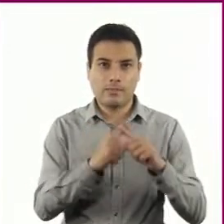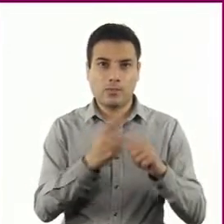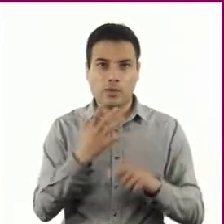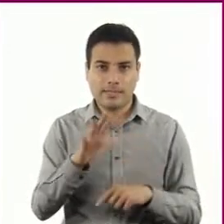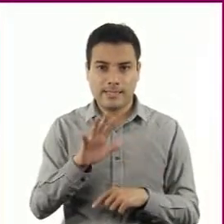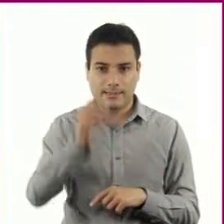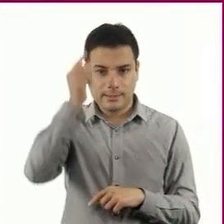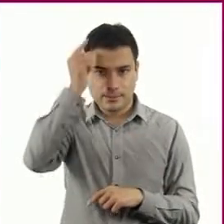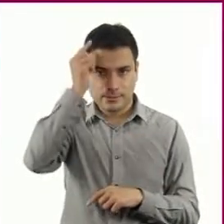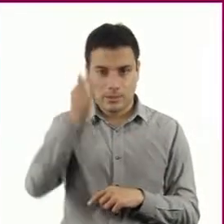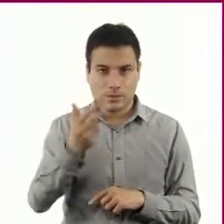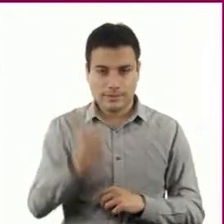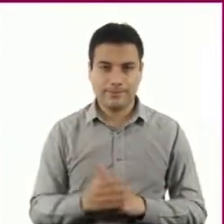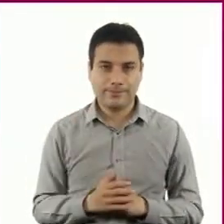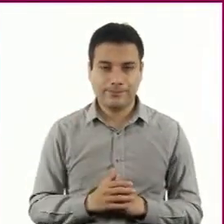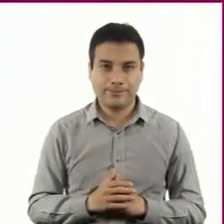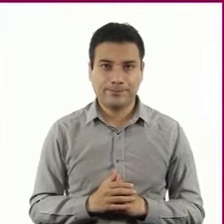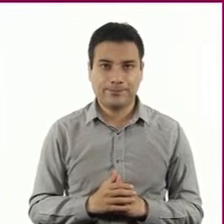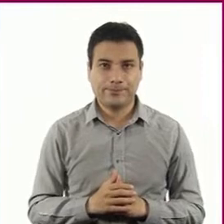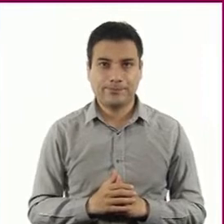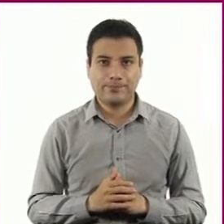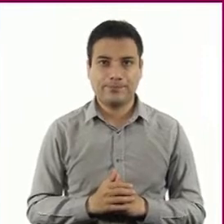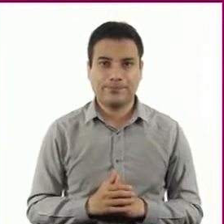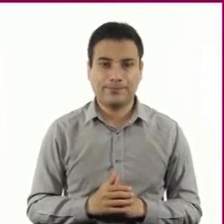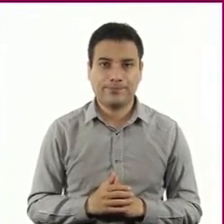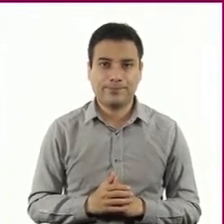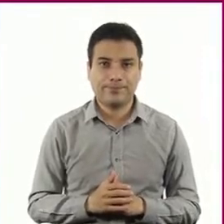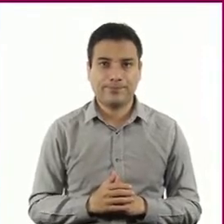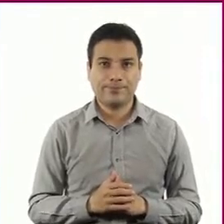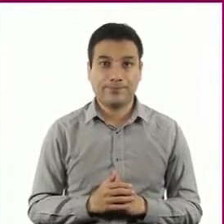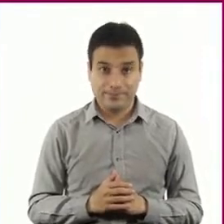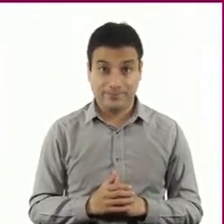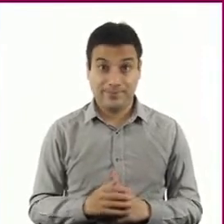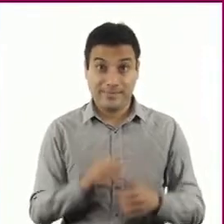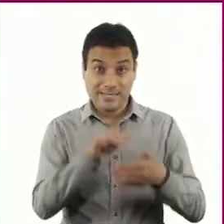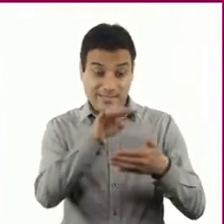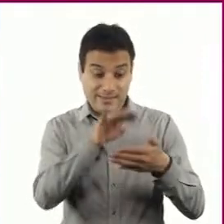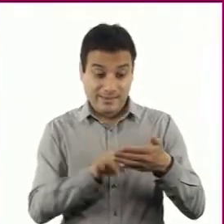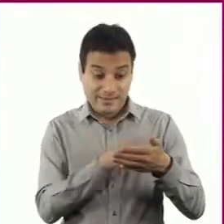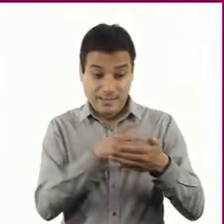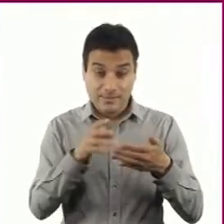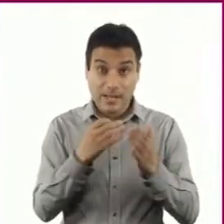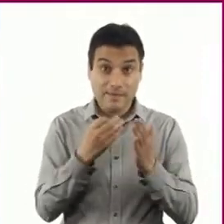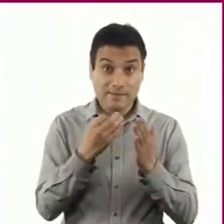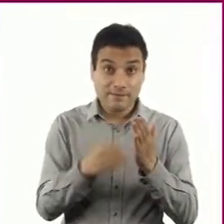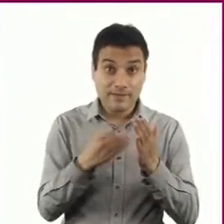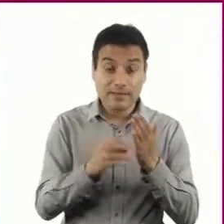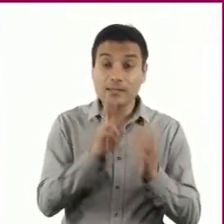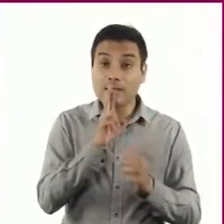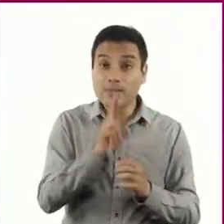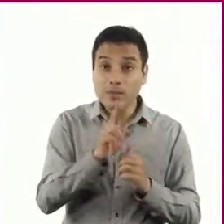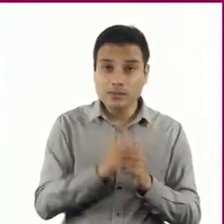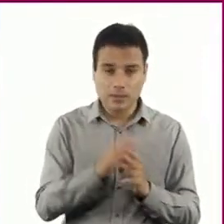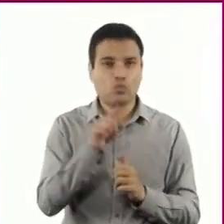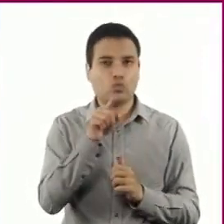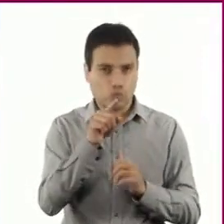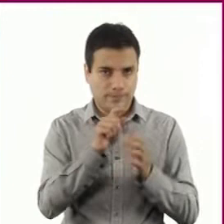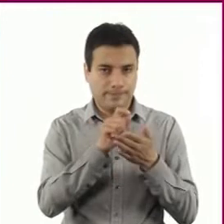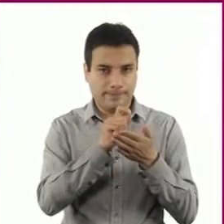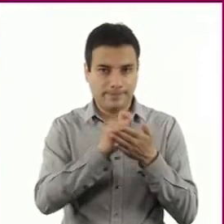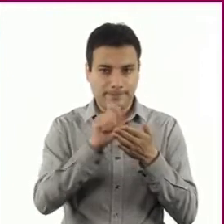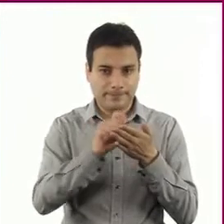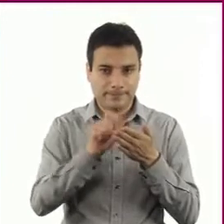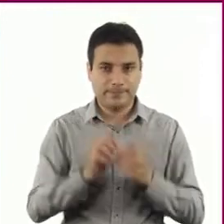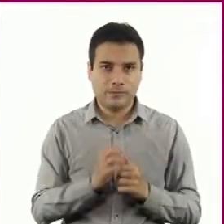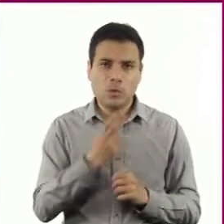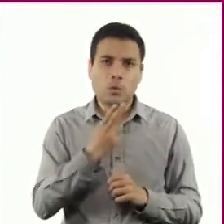kilómetros. Les invitamos a que completen la información de la tabla, representando las distancias en notación decimal o